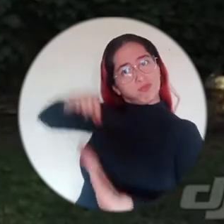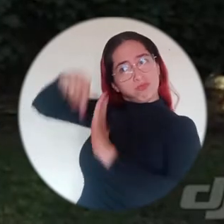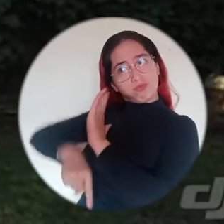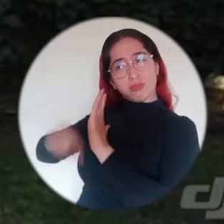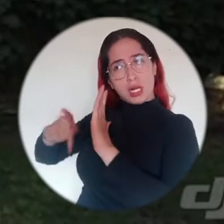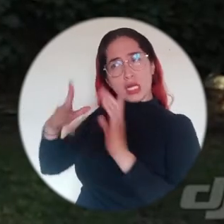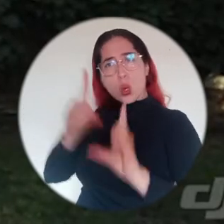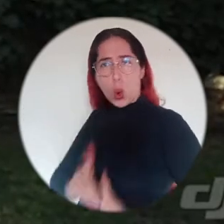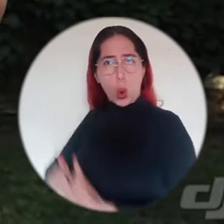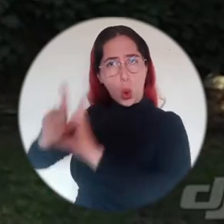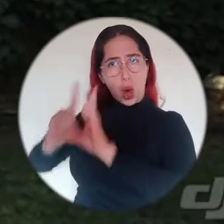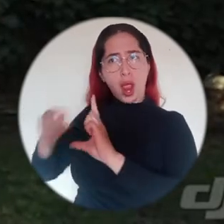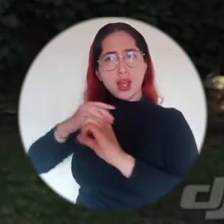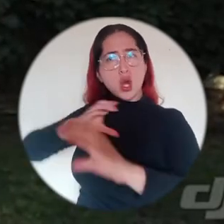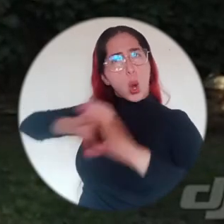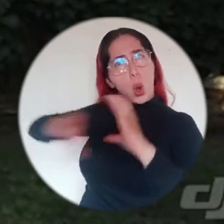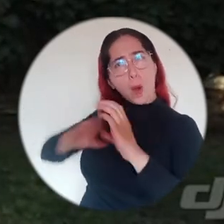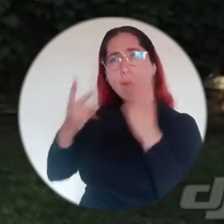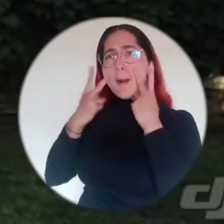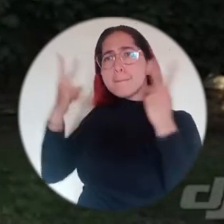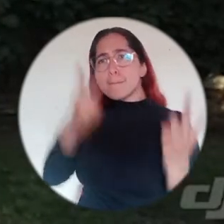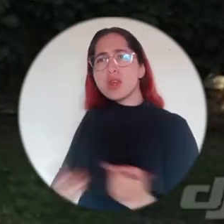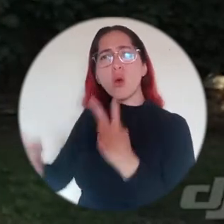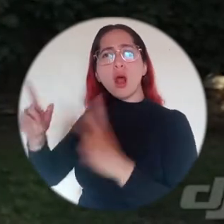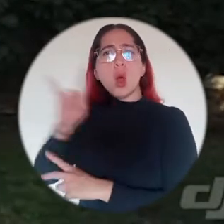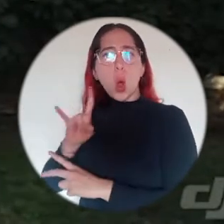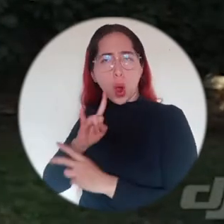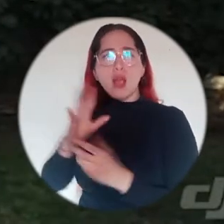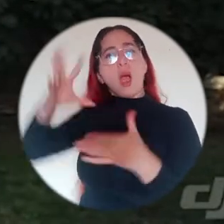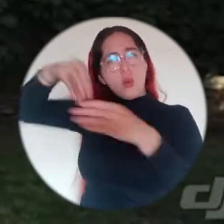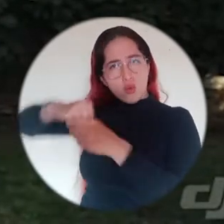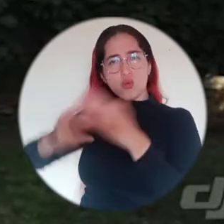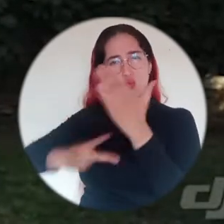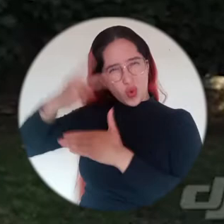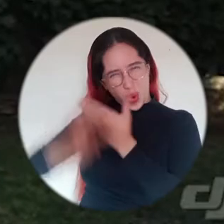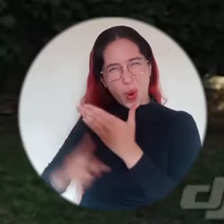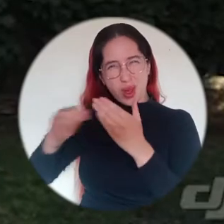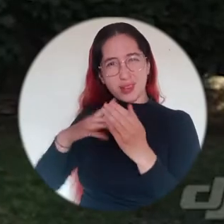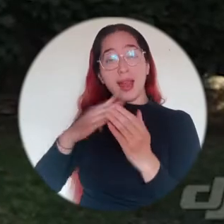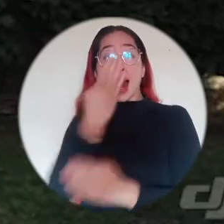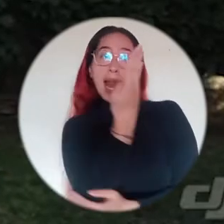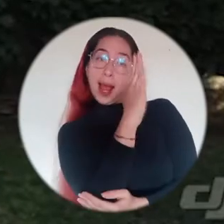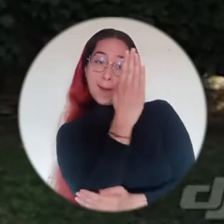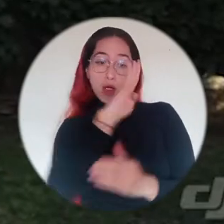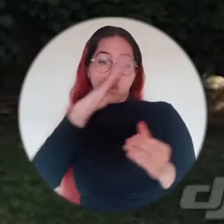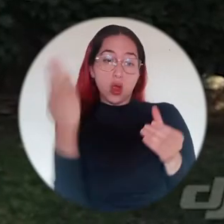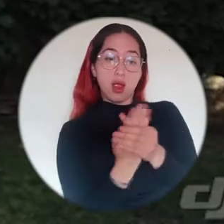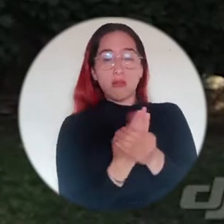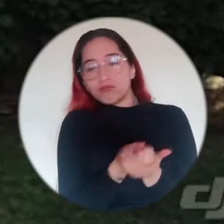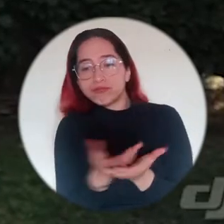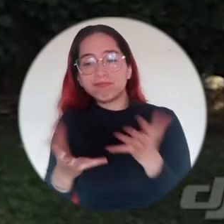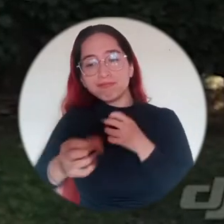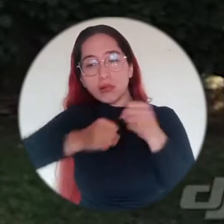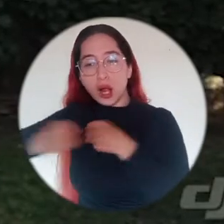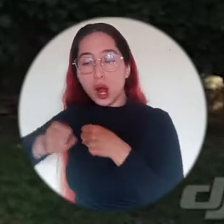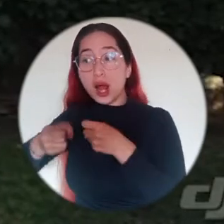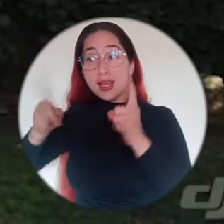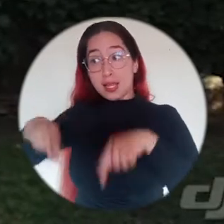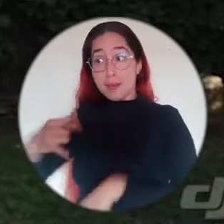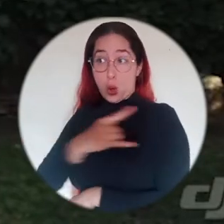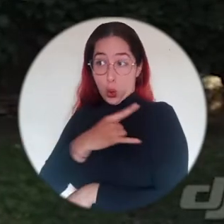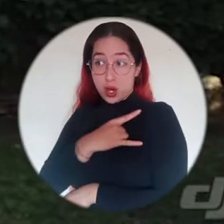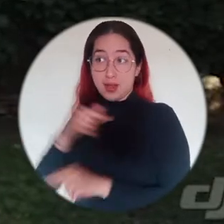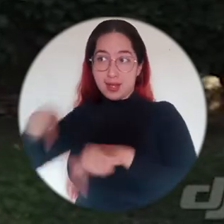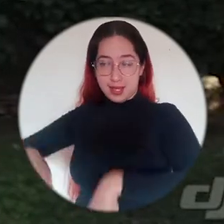haciendo mi doctorado en Comunicación Audiovisual con el proyecto El Espejo, Archivo de Entrevistas sobre Cine, en la Universidad Pompeu